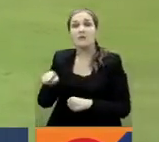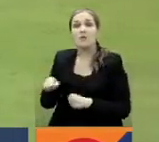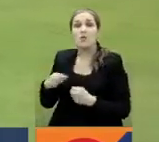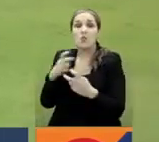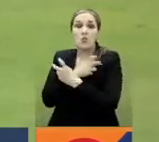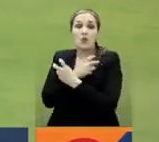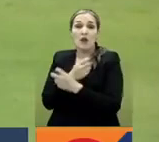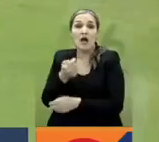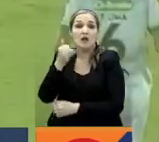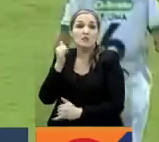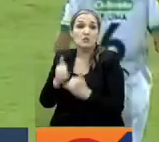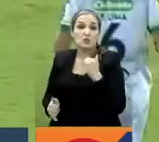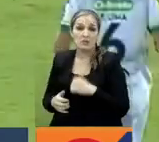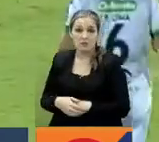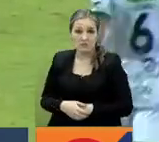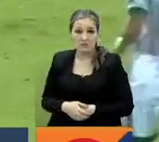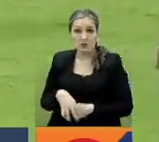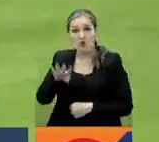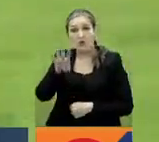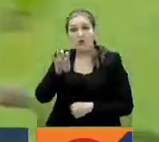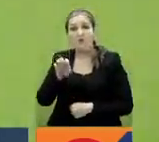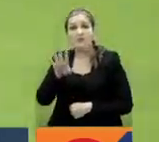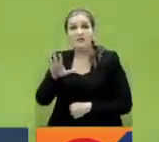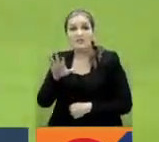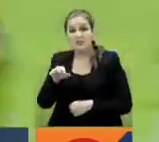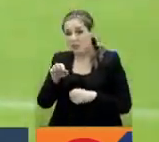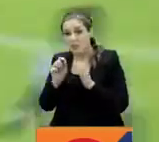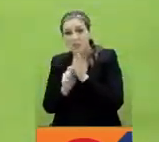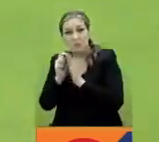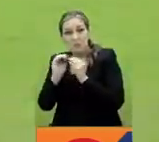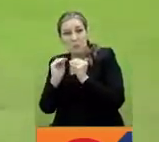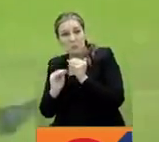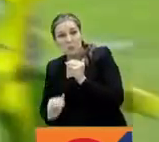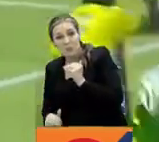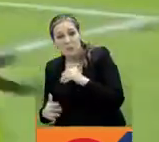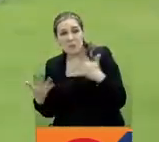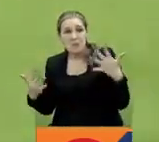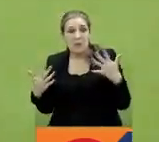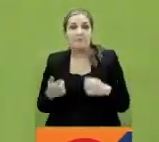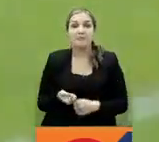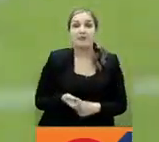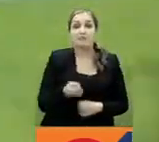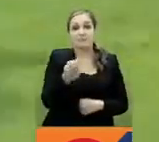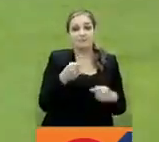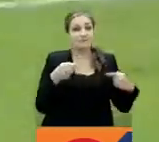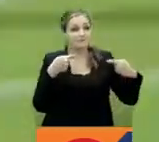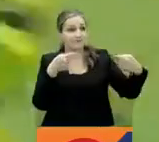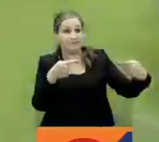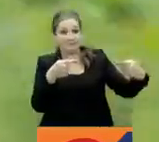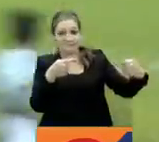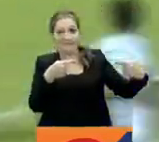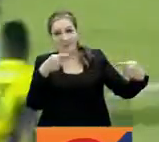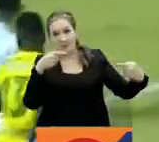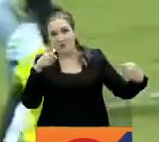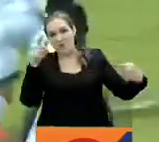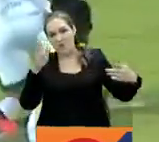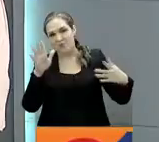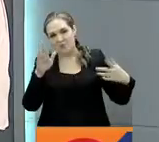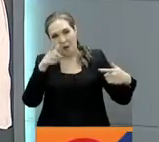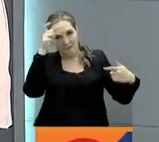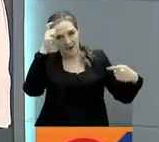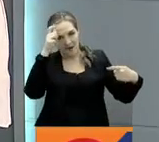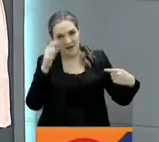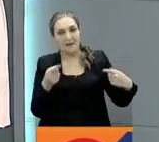además colero del descenso con 95. Próxima fecha, Huila visitando América y además Equidad recibiendo a